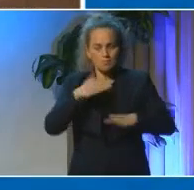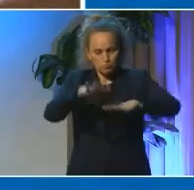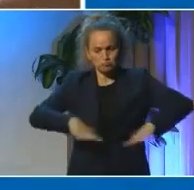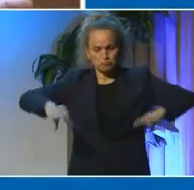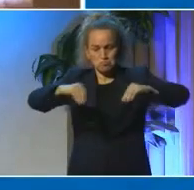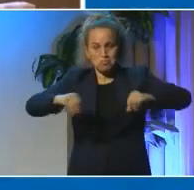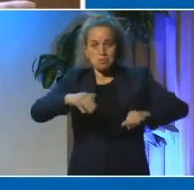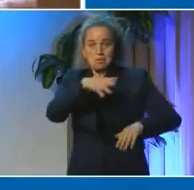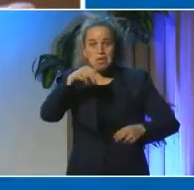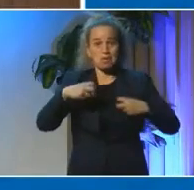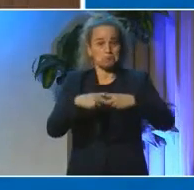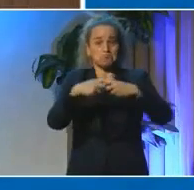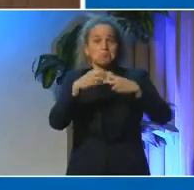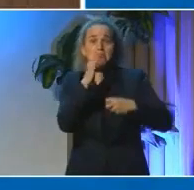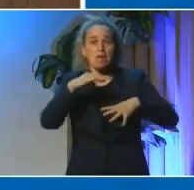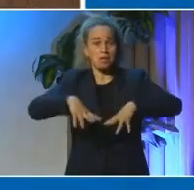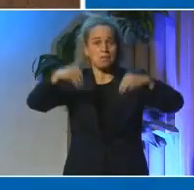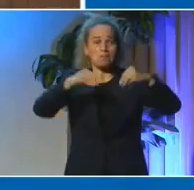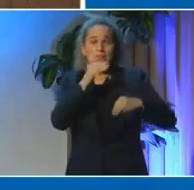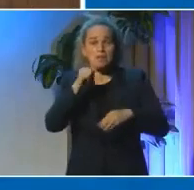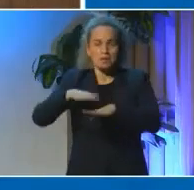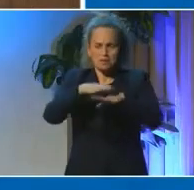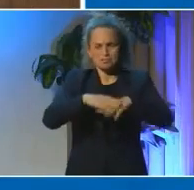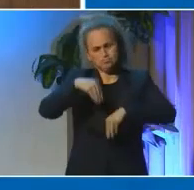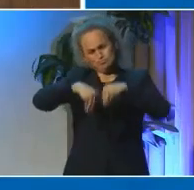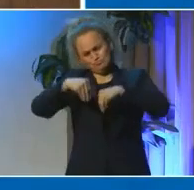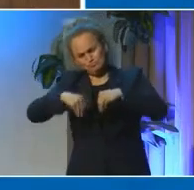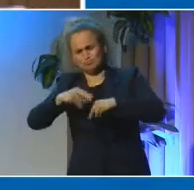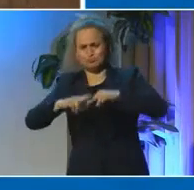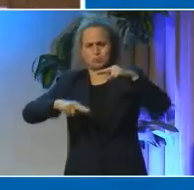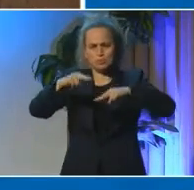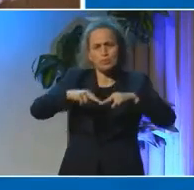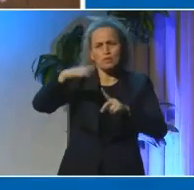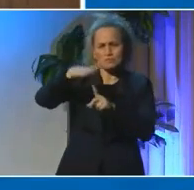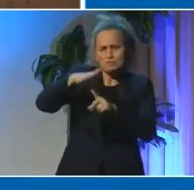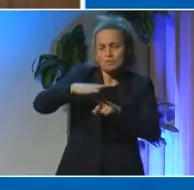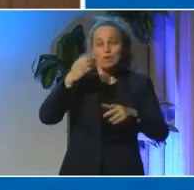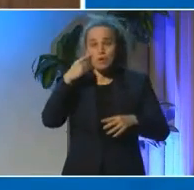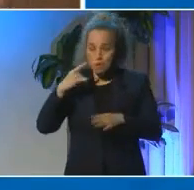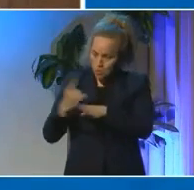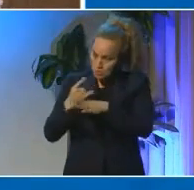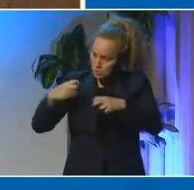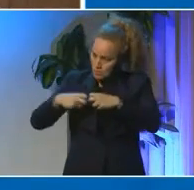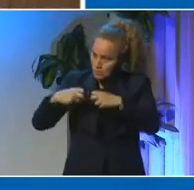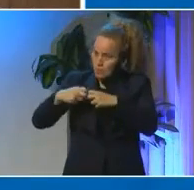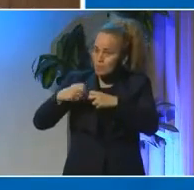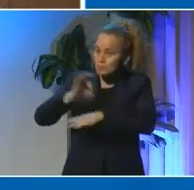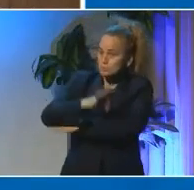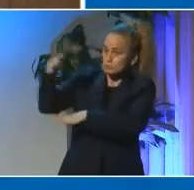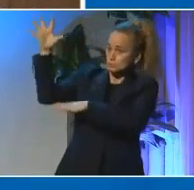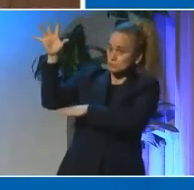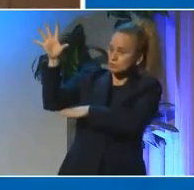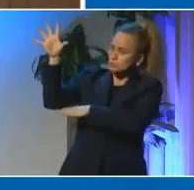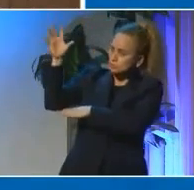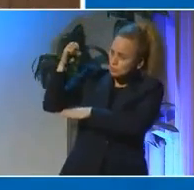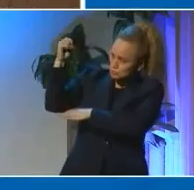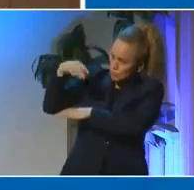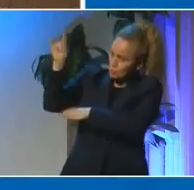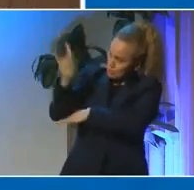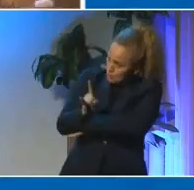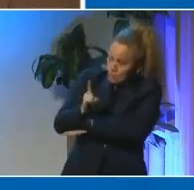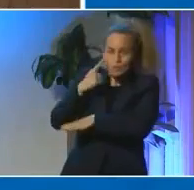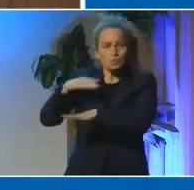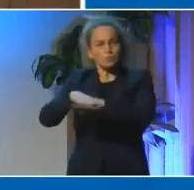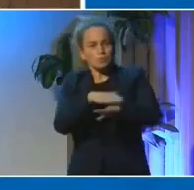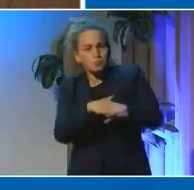donde ni siquiera hay electricidad lo cual implica que el montaje Y esa antena se ha hecho usando energía alternativa y usando paneles solares que incluso